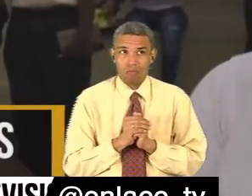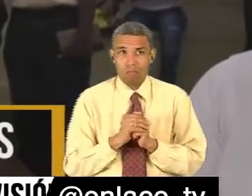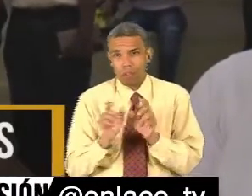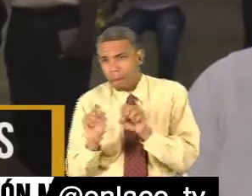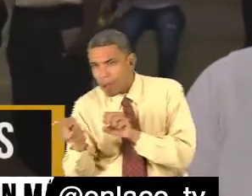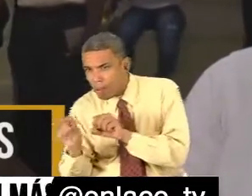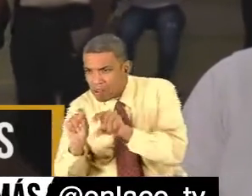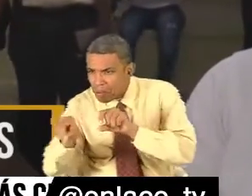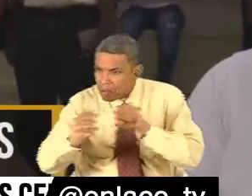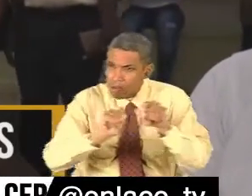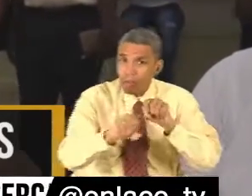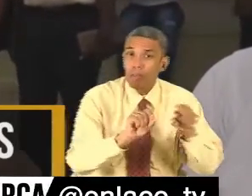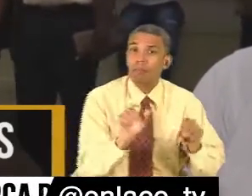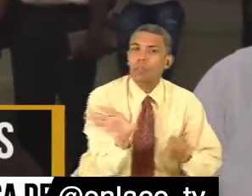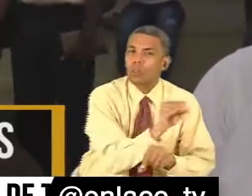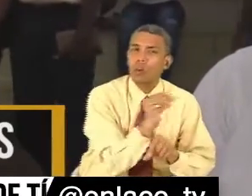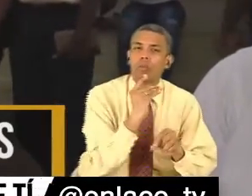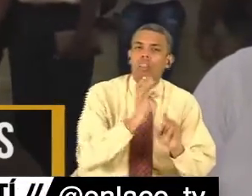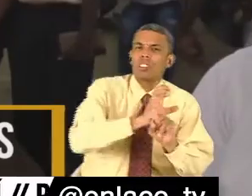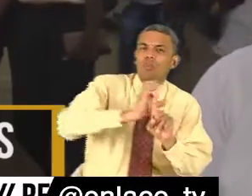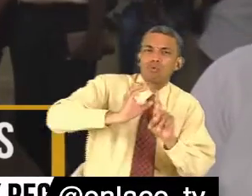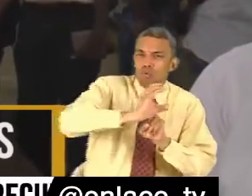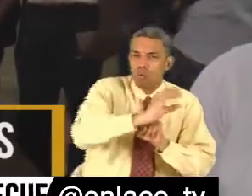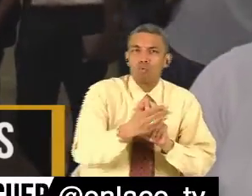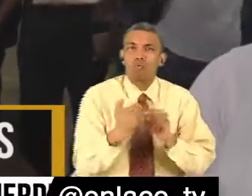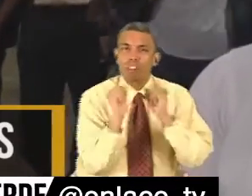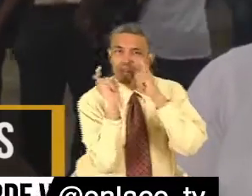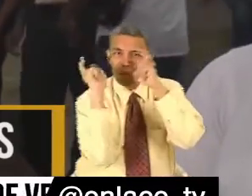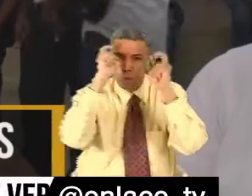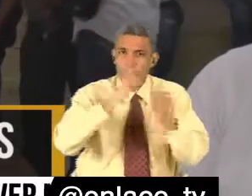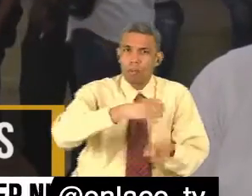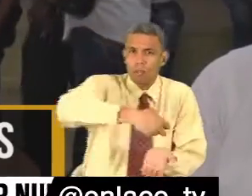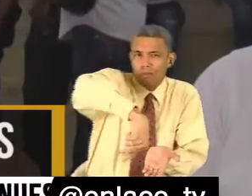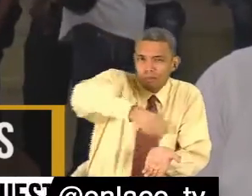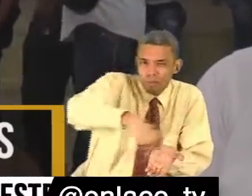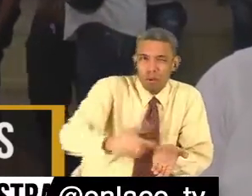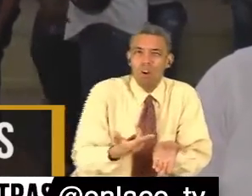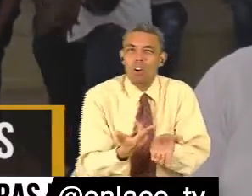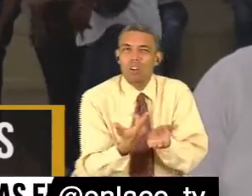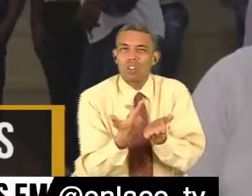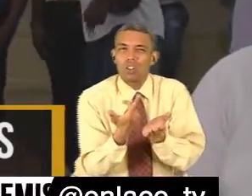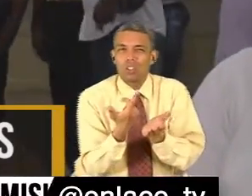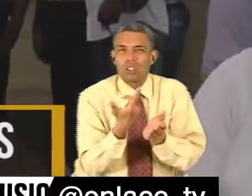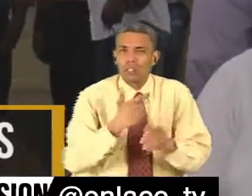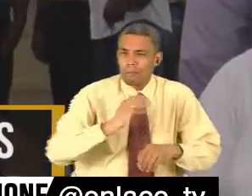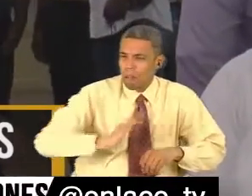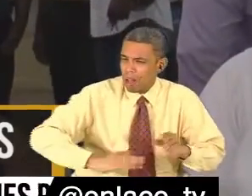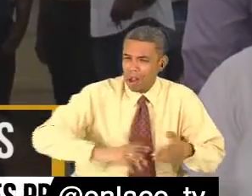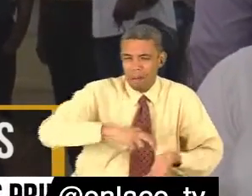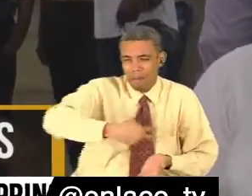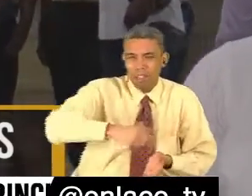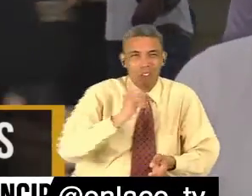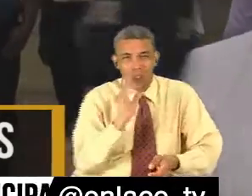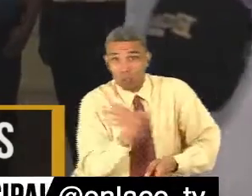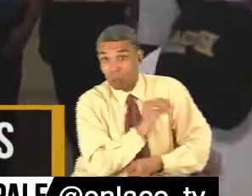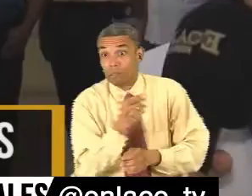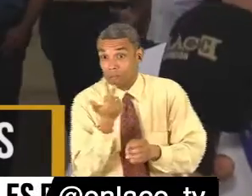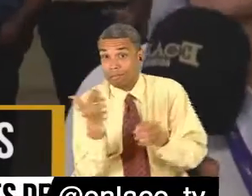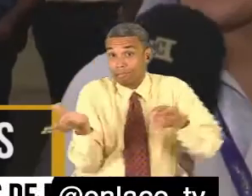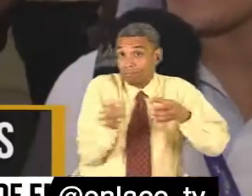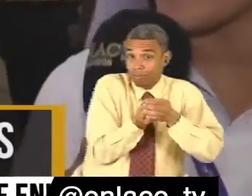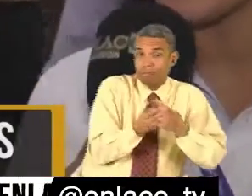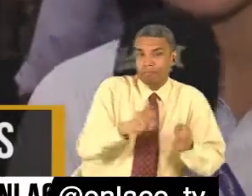de Cultura y asimismo poder tomar las acciones correctivas para poder que estas personas queden incluidas. Jenny